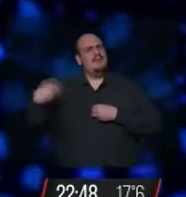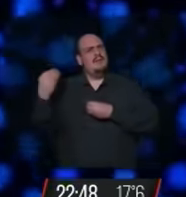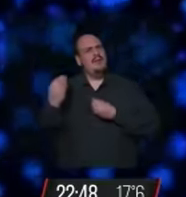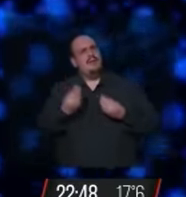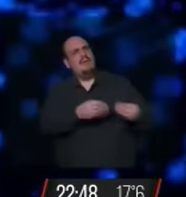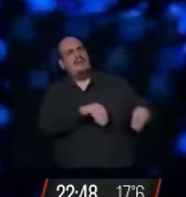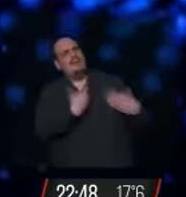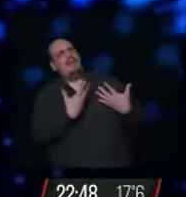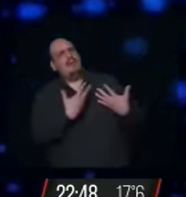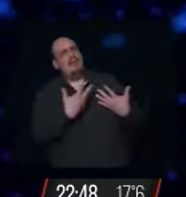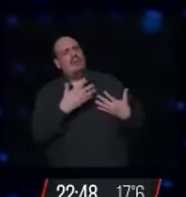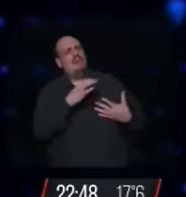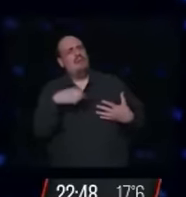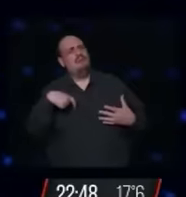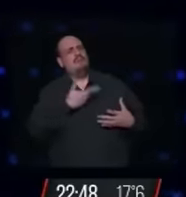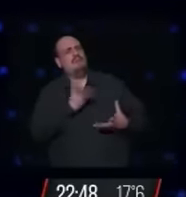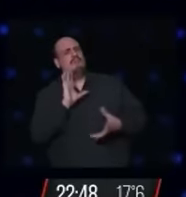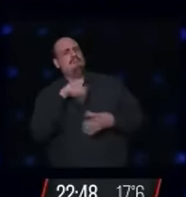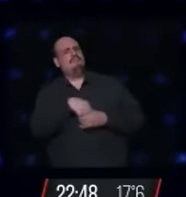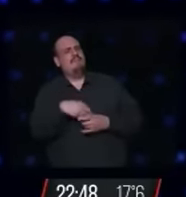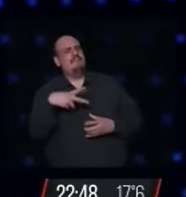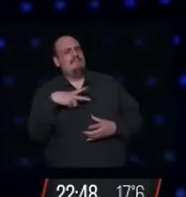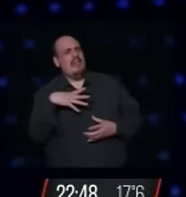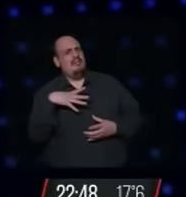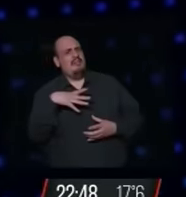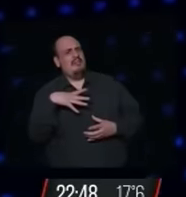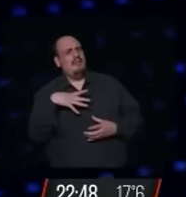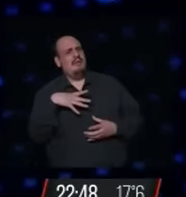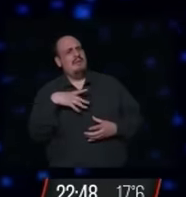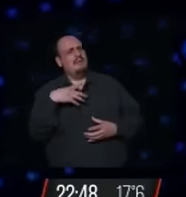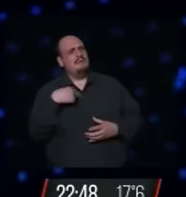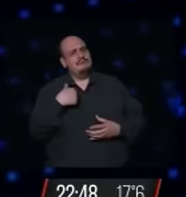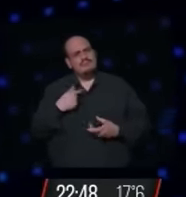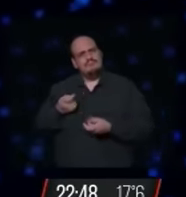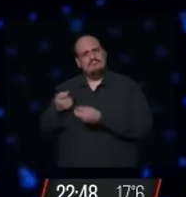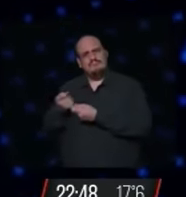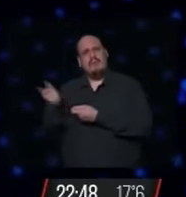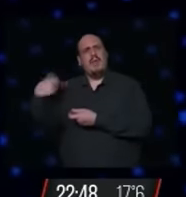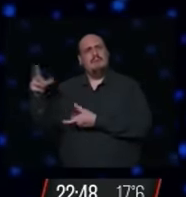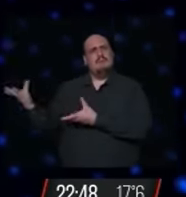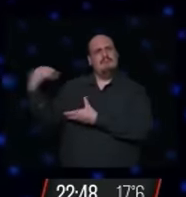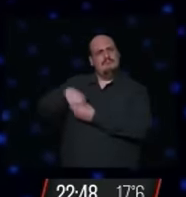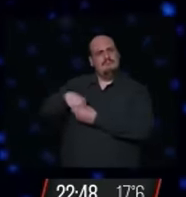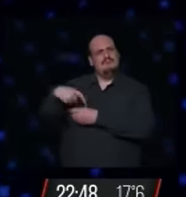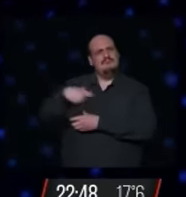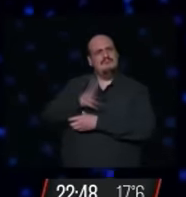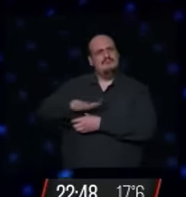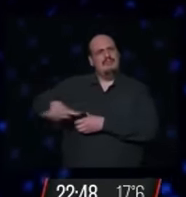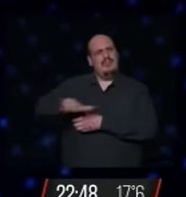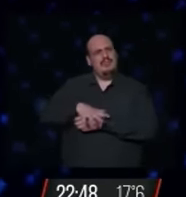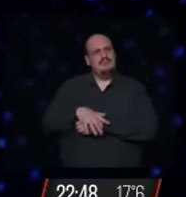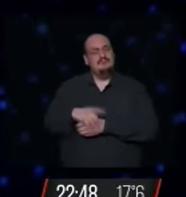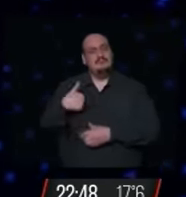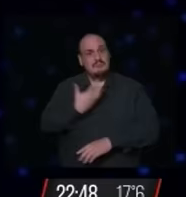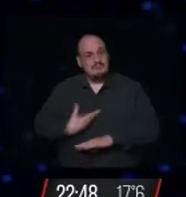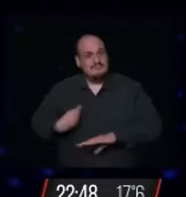abandona o que no son parte de la sociedad, se sientan parte integrante. Quiero ser presidente